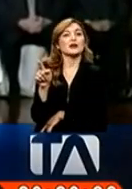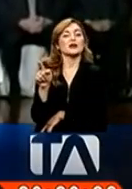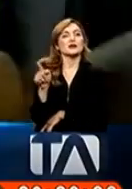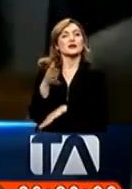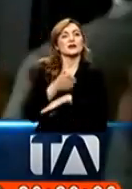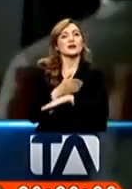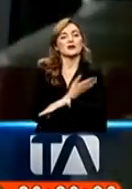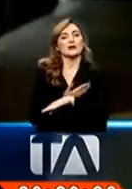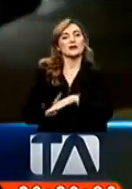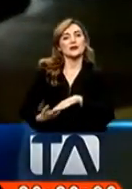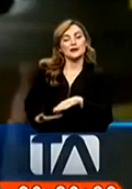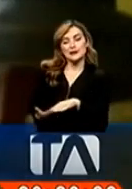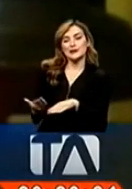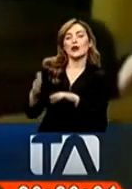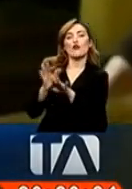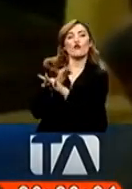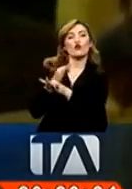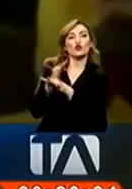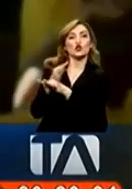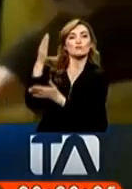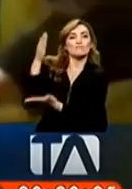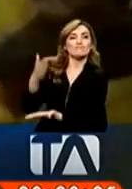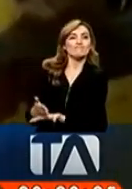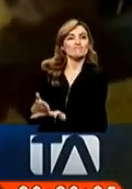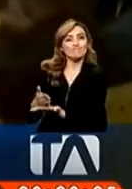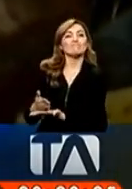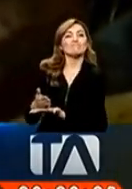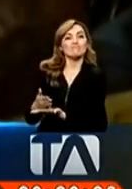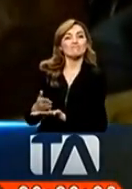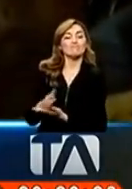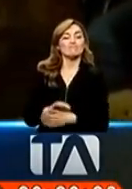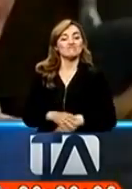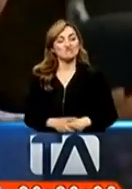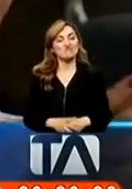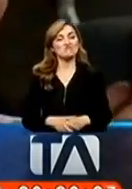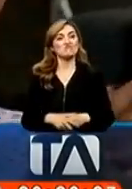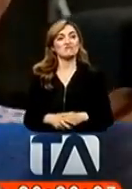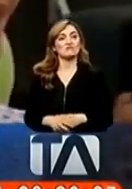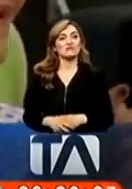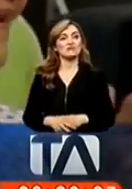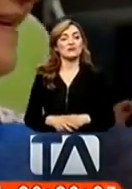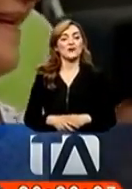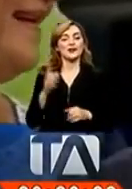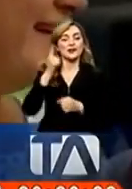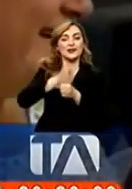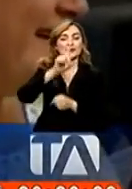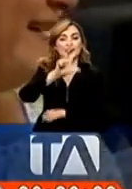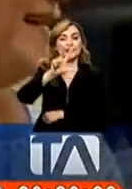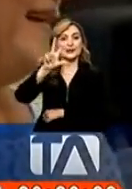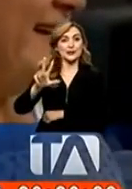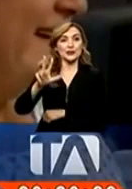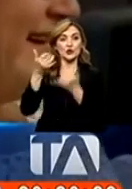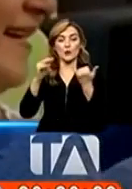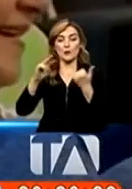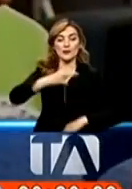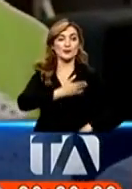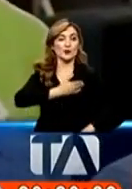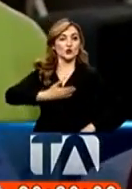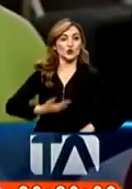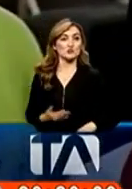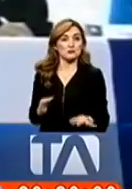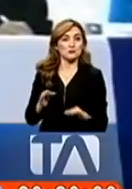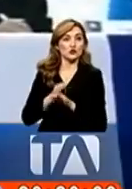que el presidente Lenín Moreno la liberara de sus funciones como segunda mandataria. Por el decreto 333, la ahora vicepresidenta